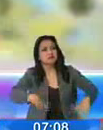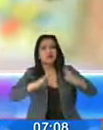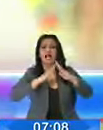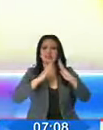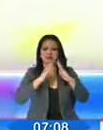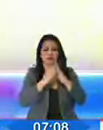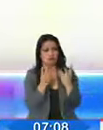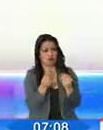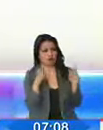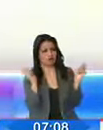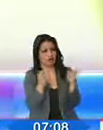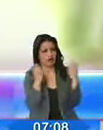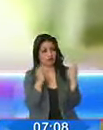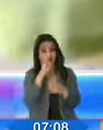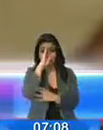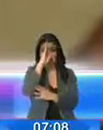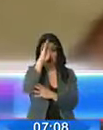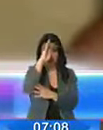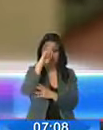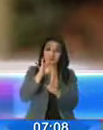Unidad General de Inteligencia.